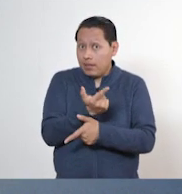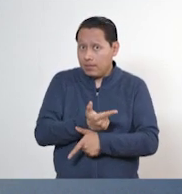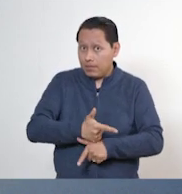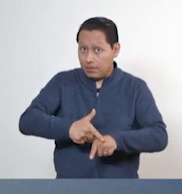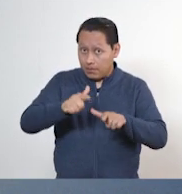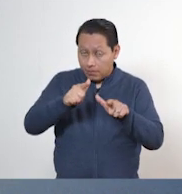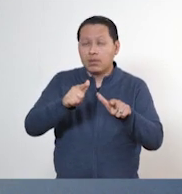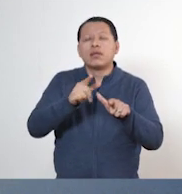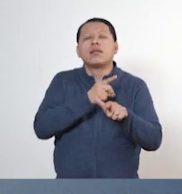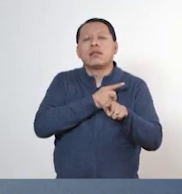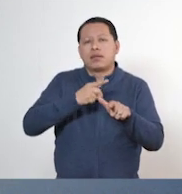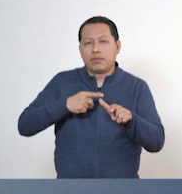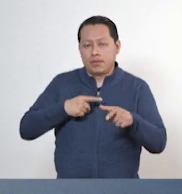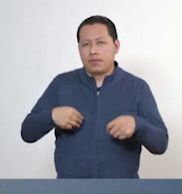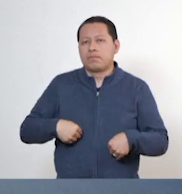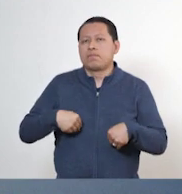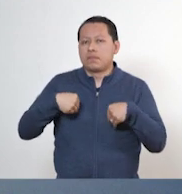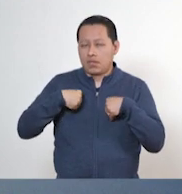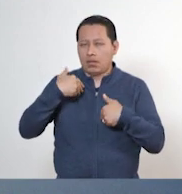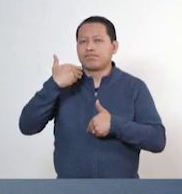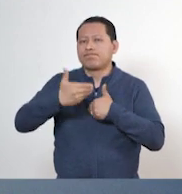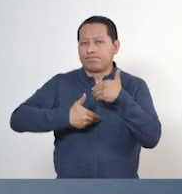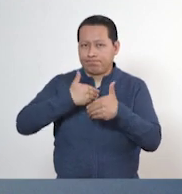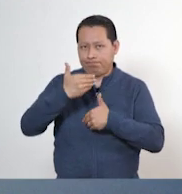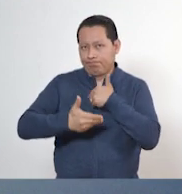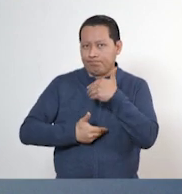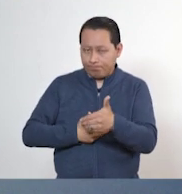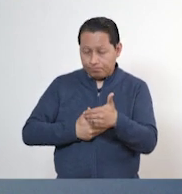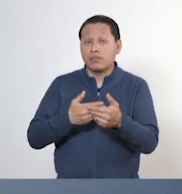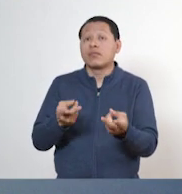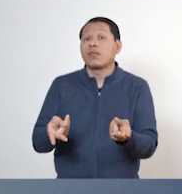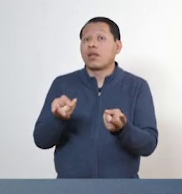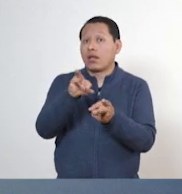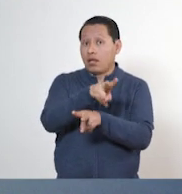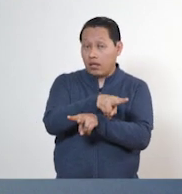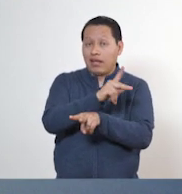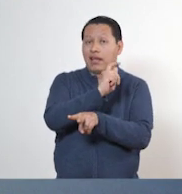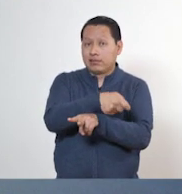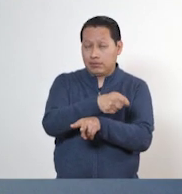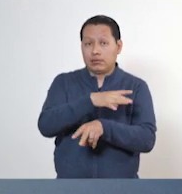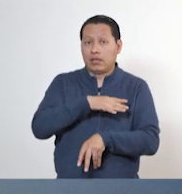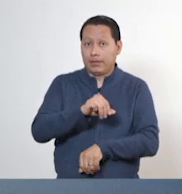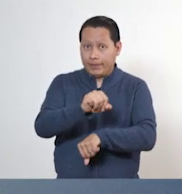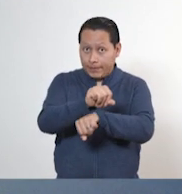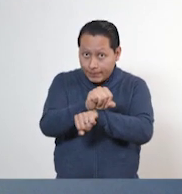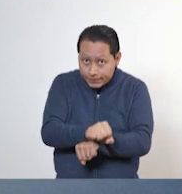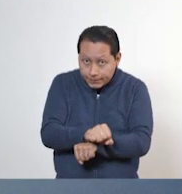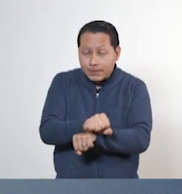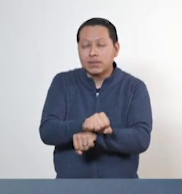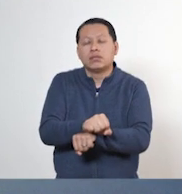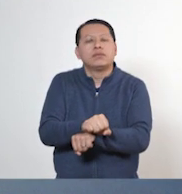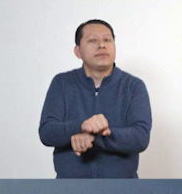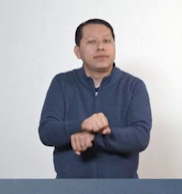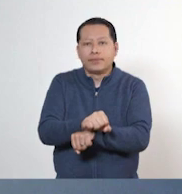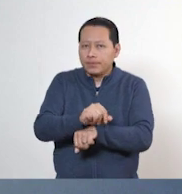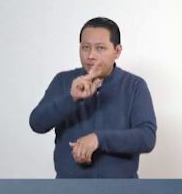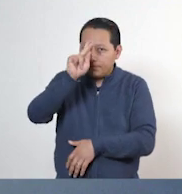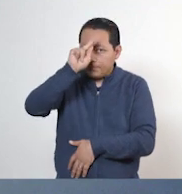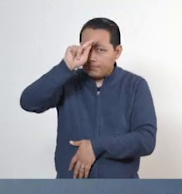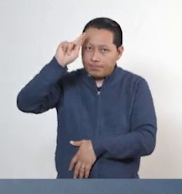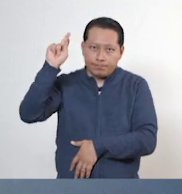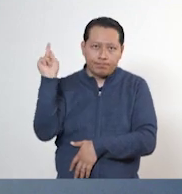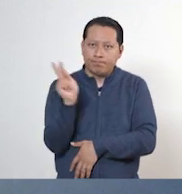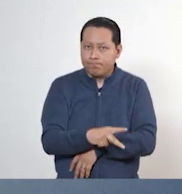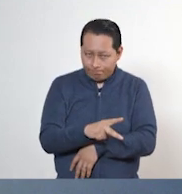y debe aventurar la vida. Y, por el contrario, el cautiverio es el mayor mal que puede venir a